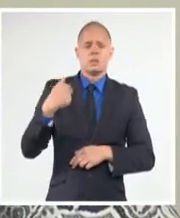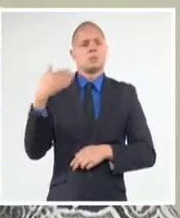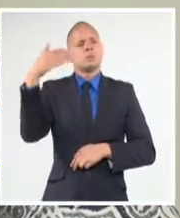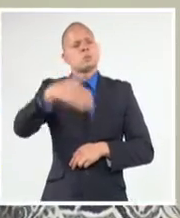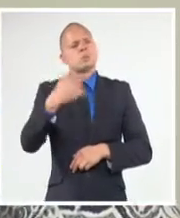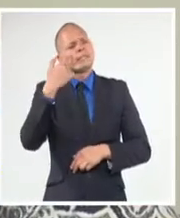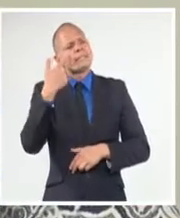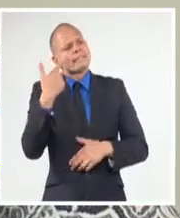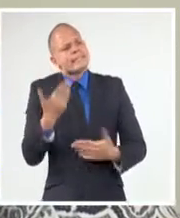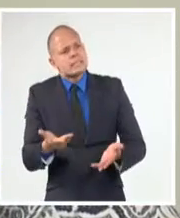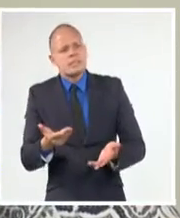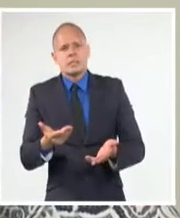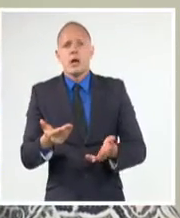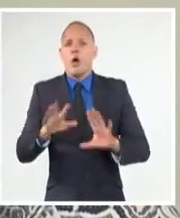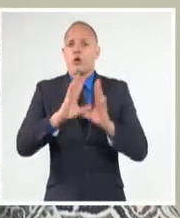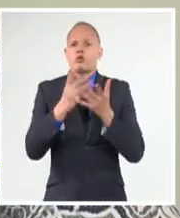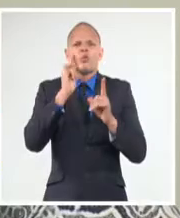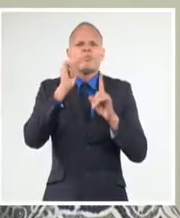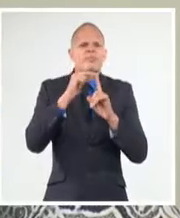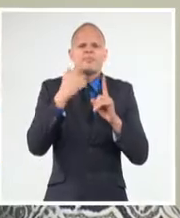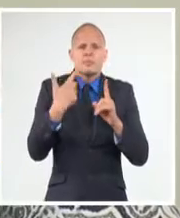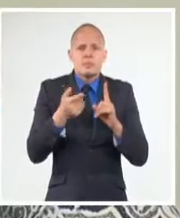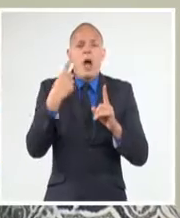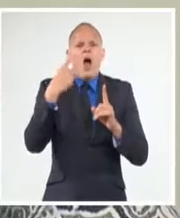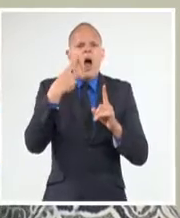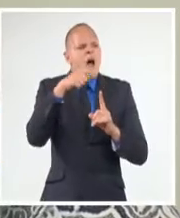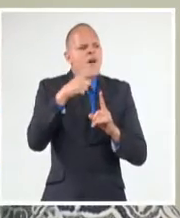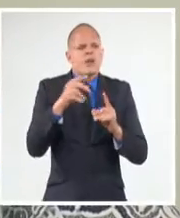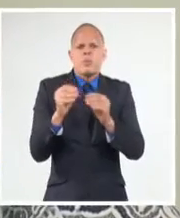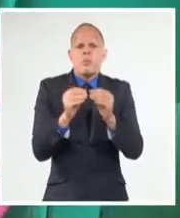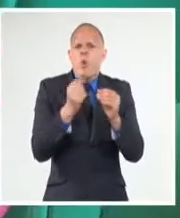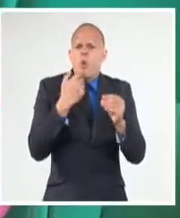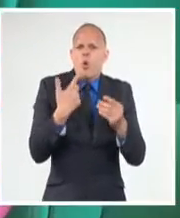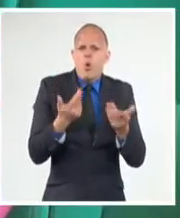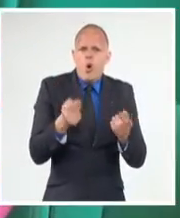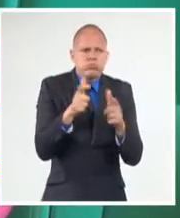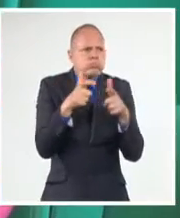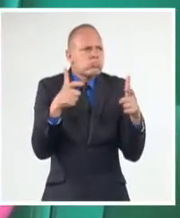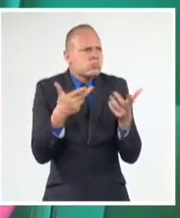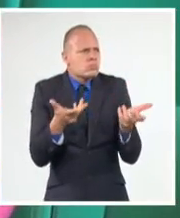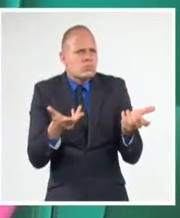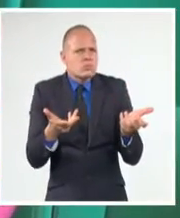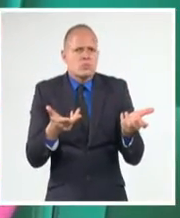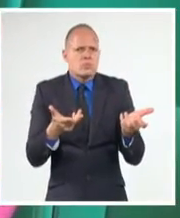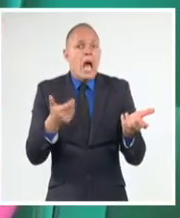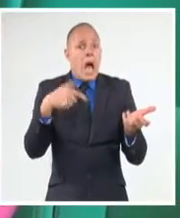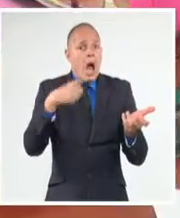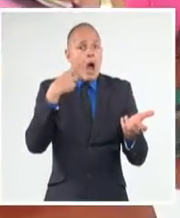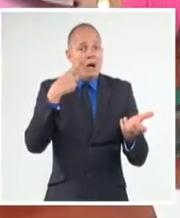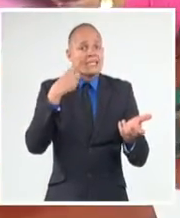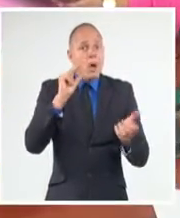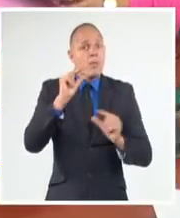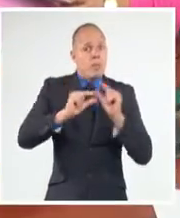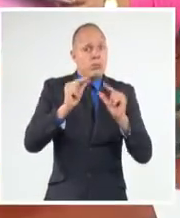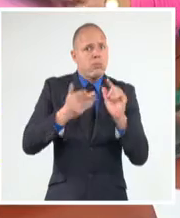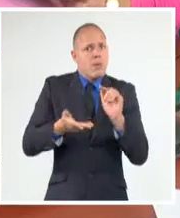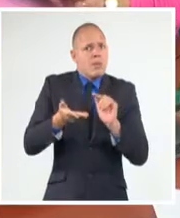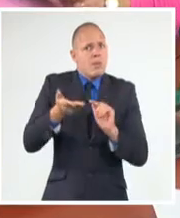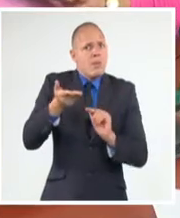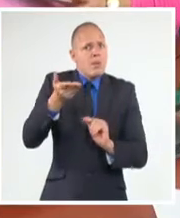viceprimera ministra de la República de Cuba, Inés María Chapman, a este territorio, que muestra un mayor alza en la tasa de contagios